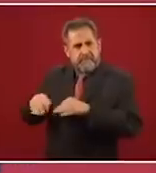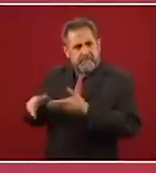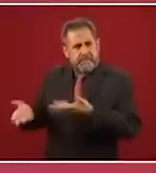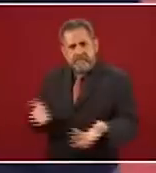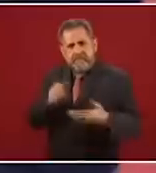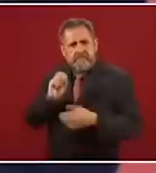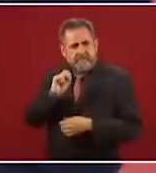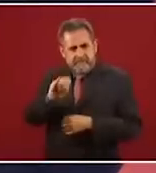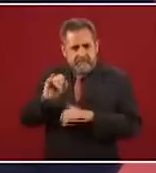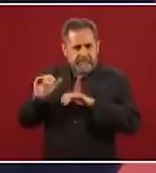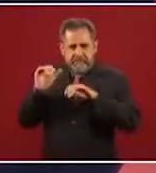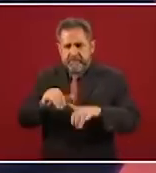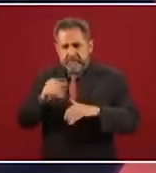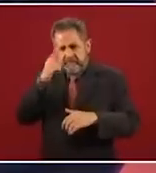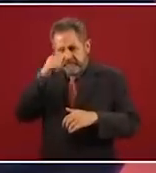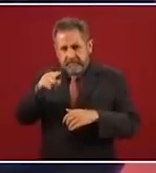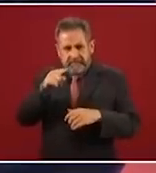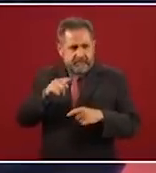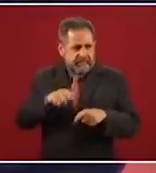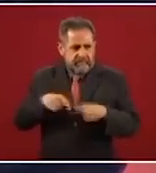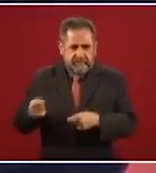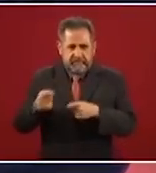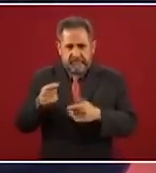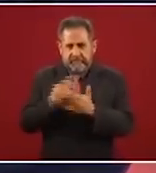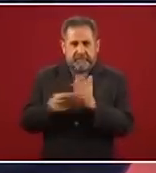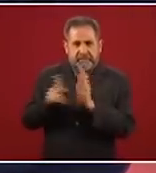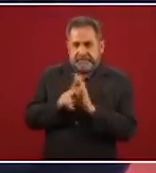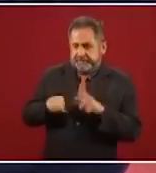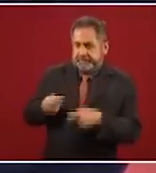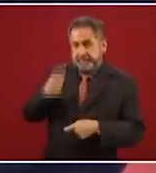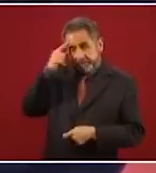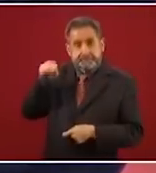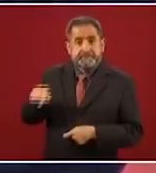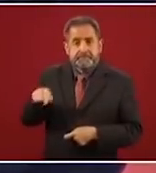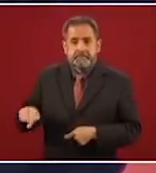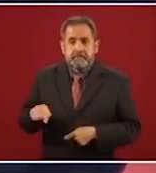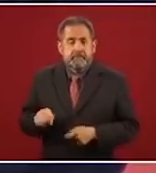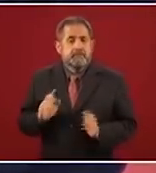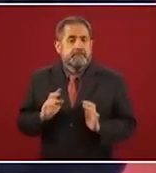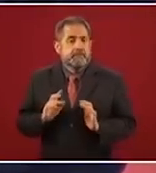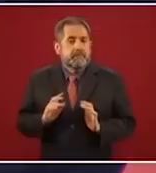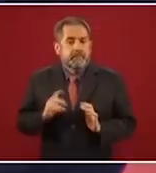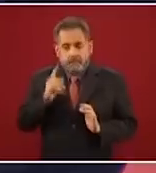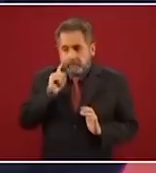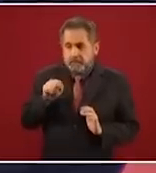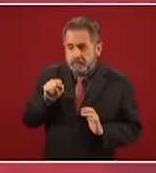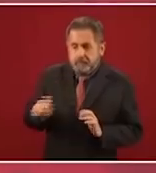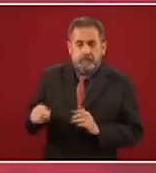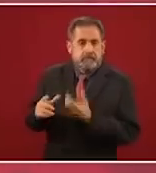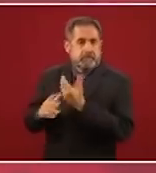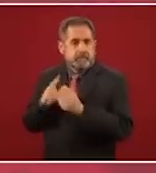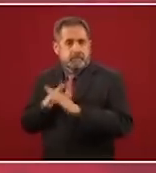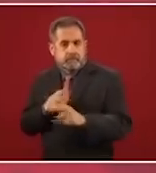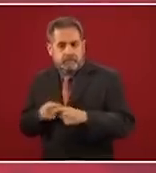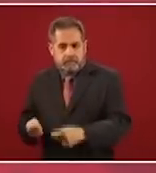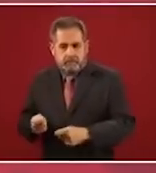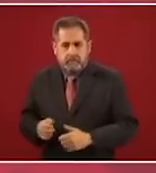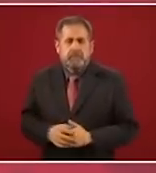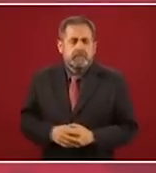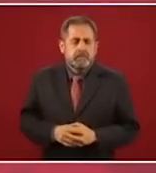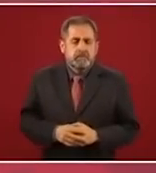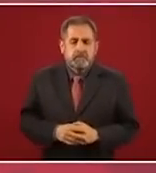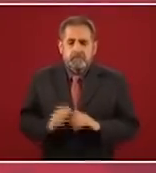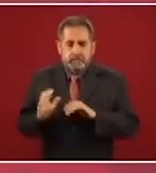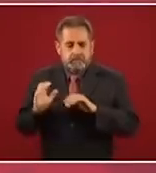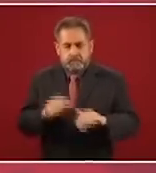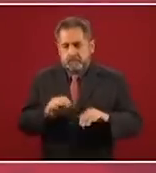que se reserven plazas para migrantes. Es